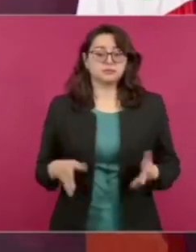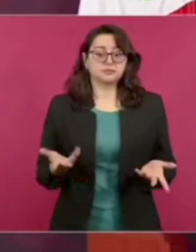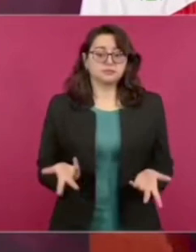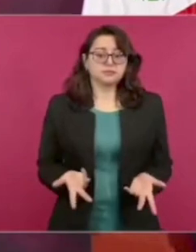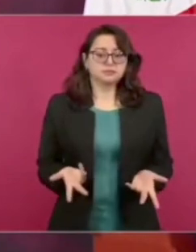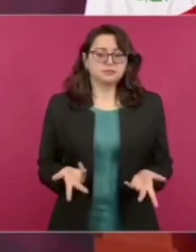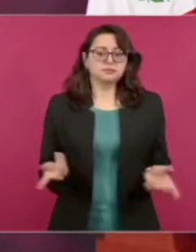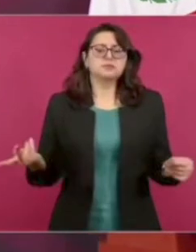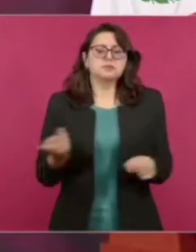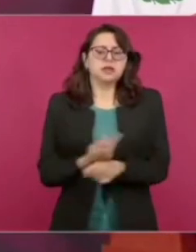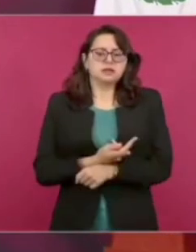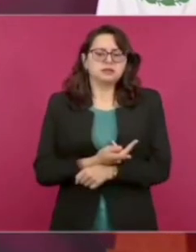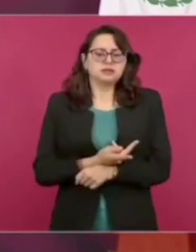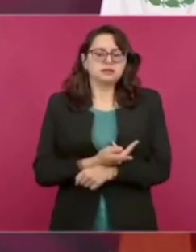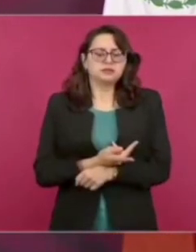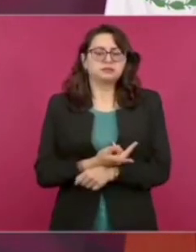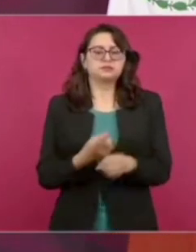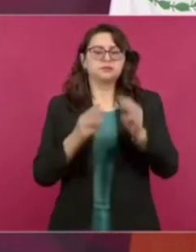les entregan